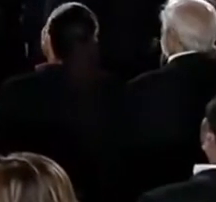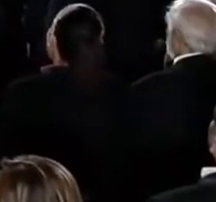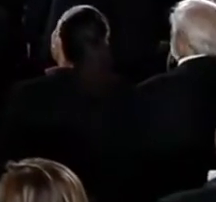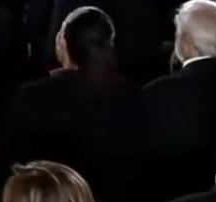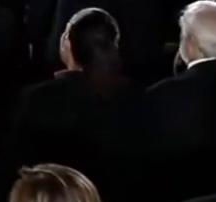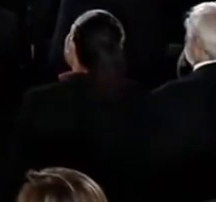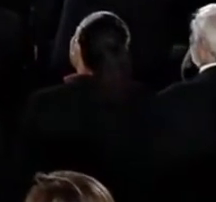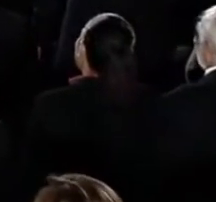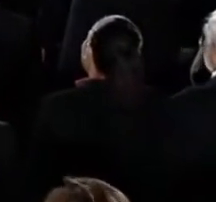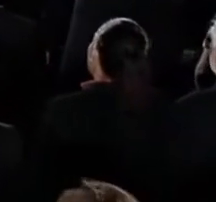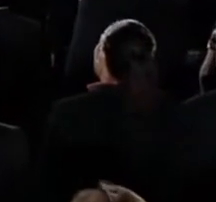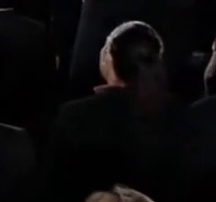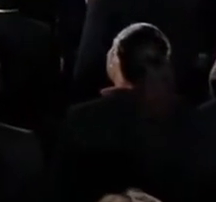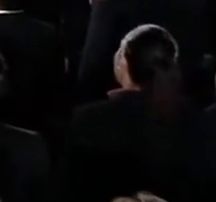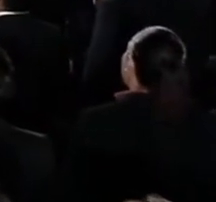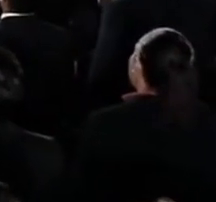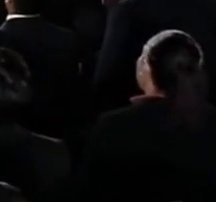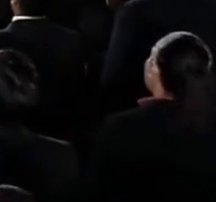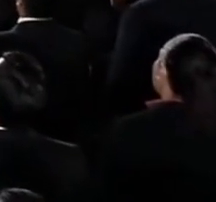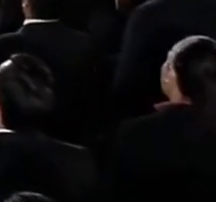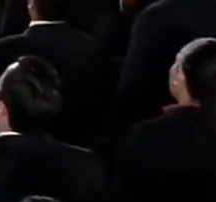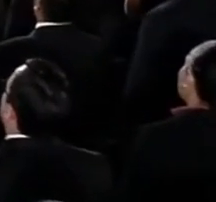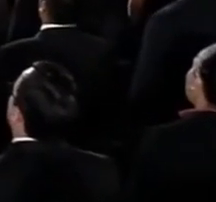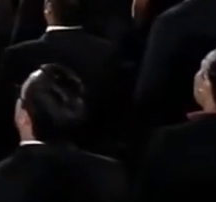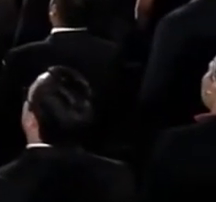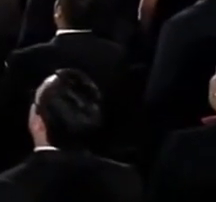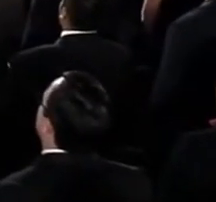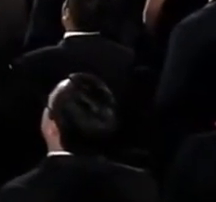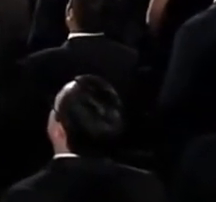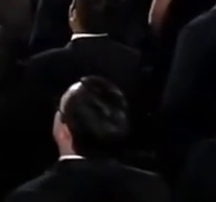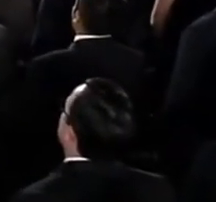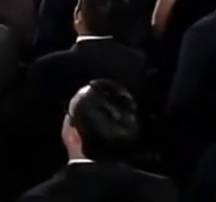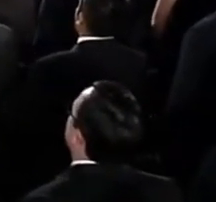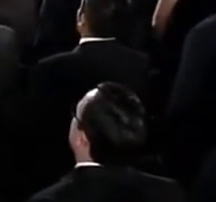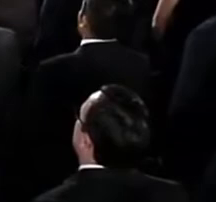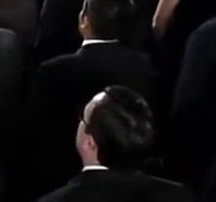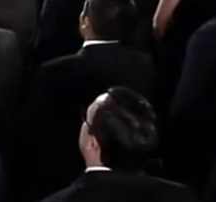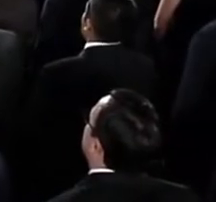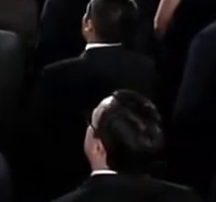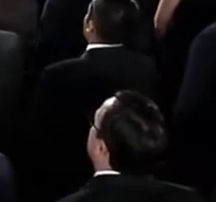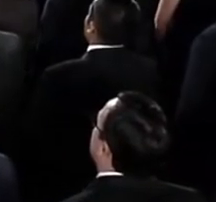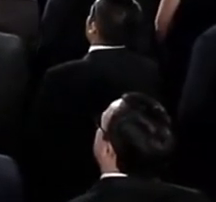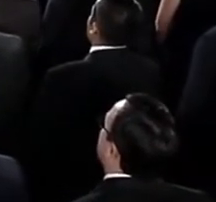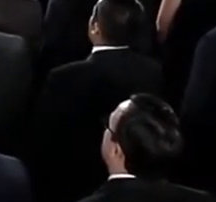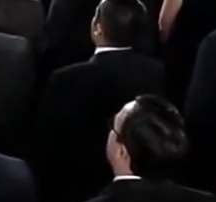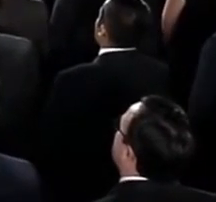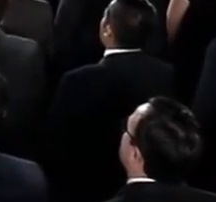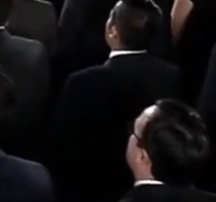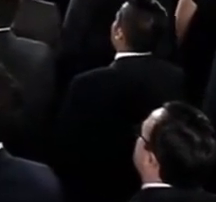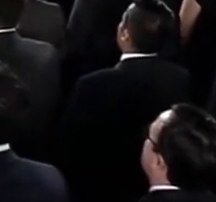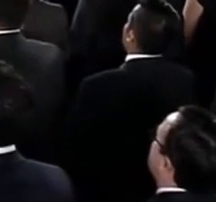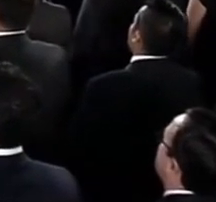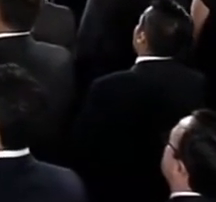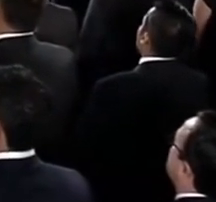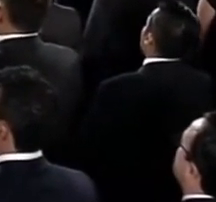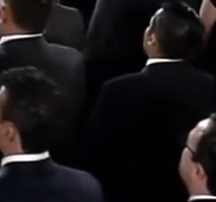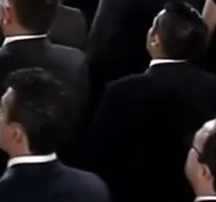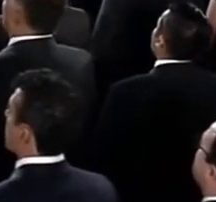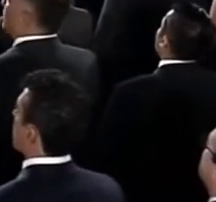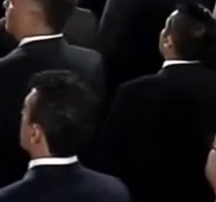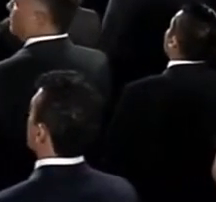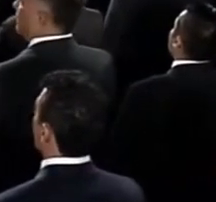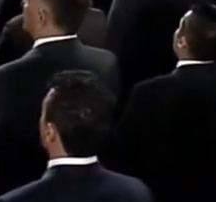centros la tierra al sonoro rugir del cañón. Signo patria, tú